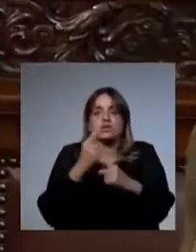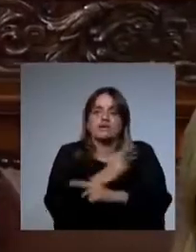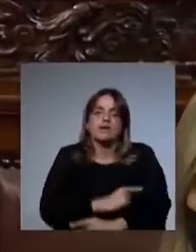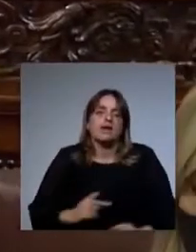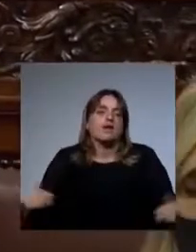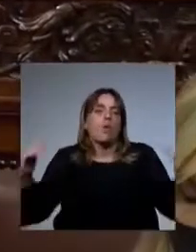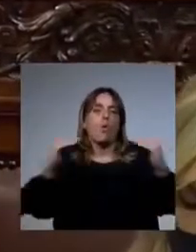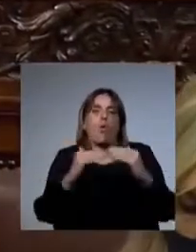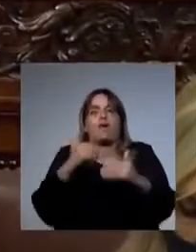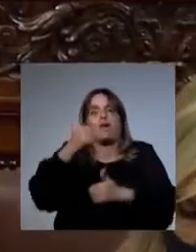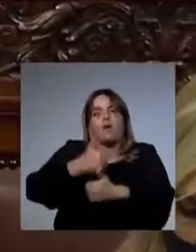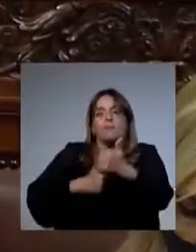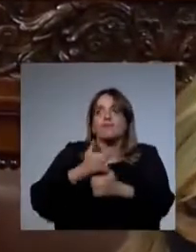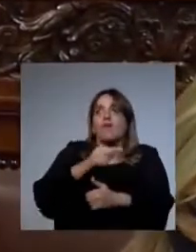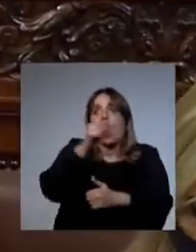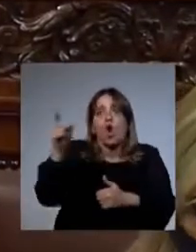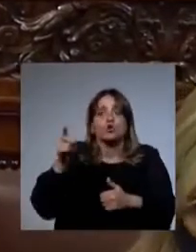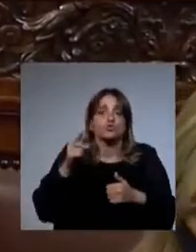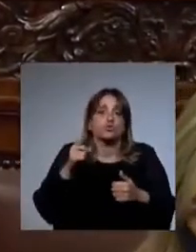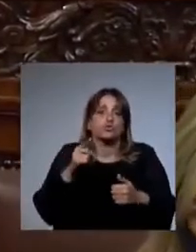igualdad.